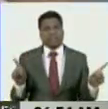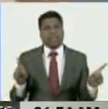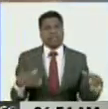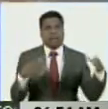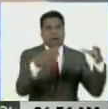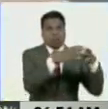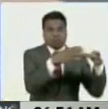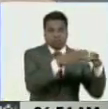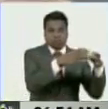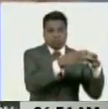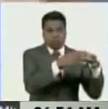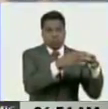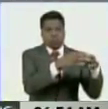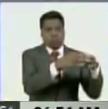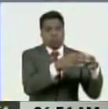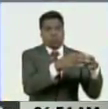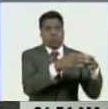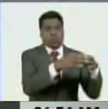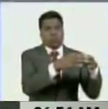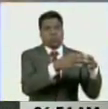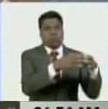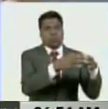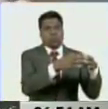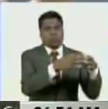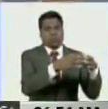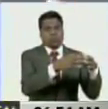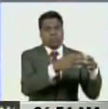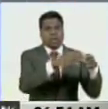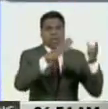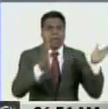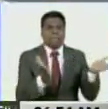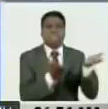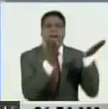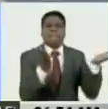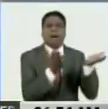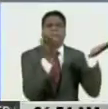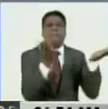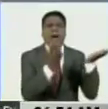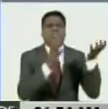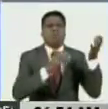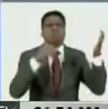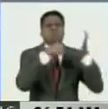aquellas personas que han propiciado la desestabilización,